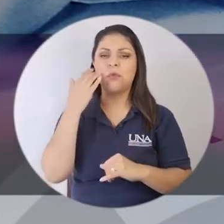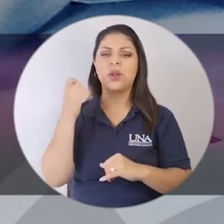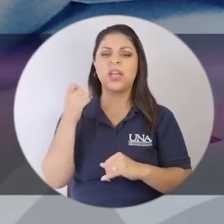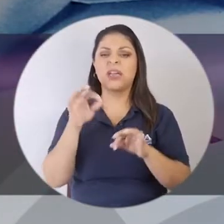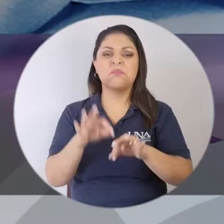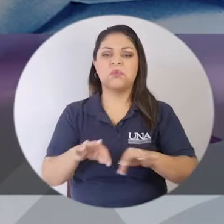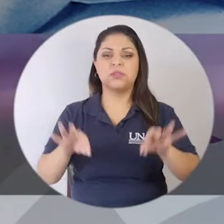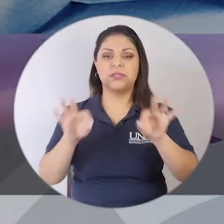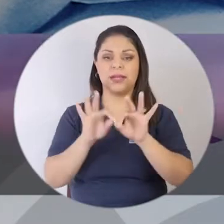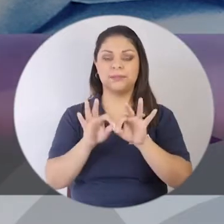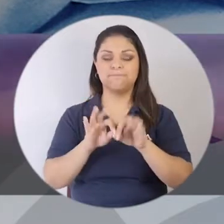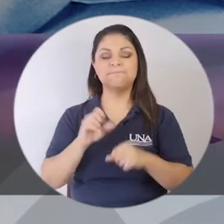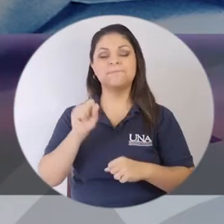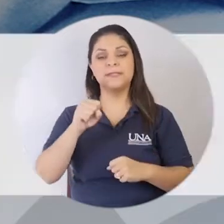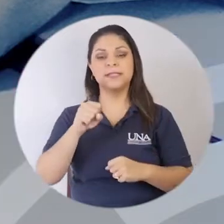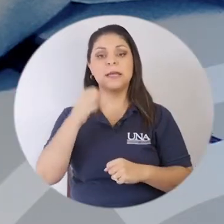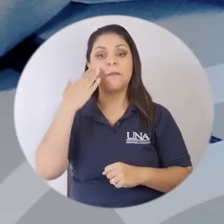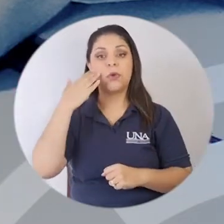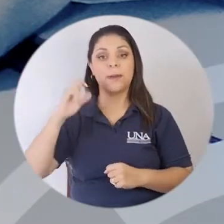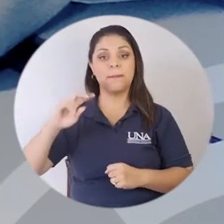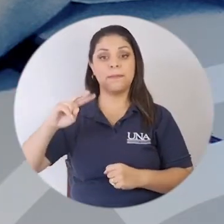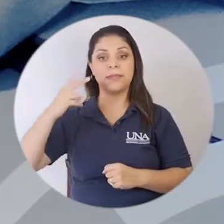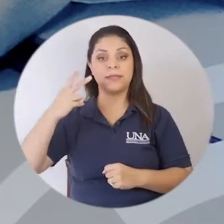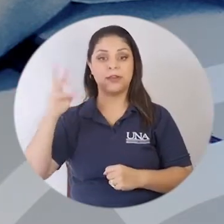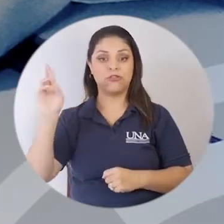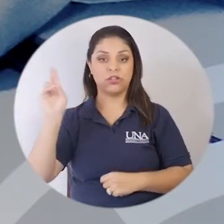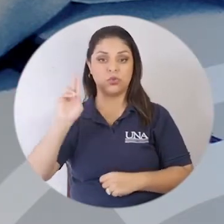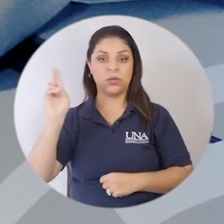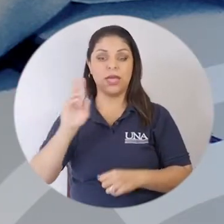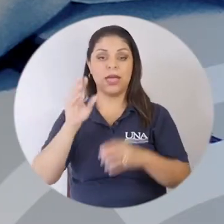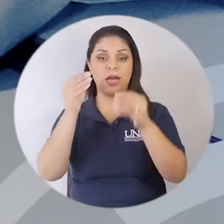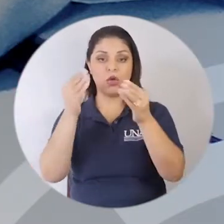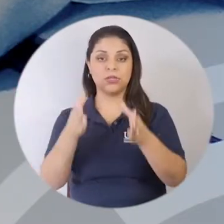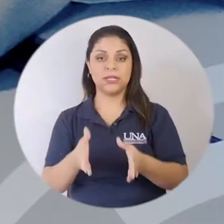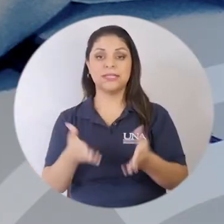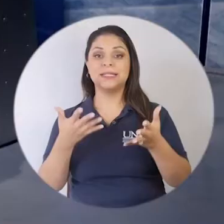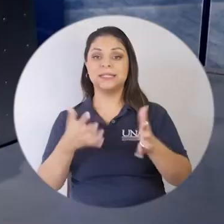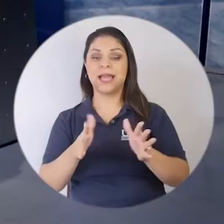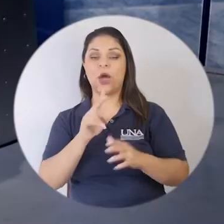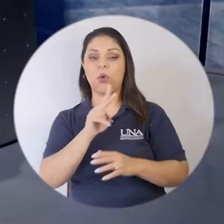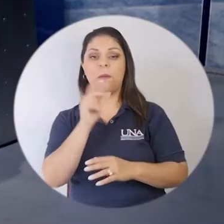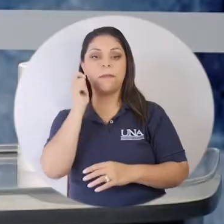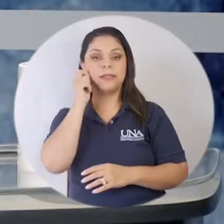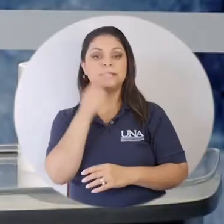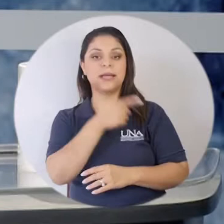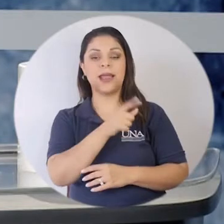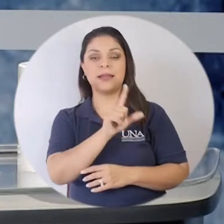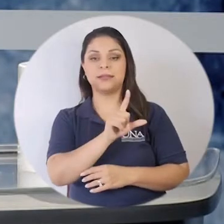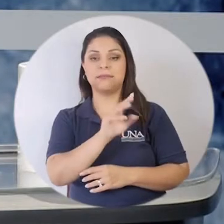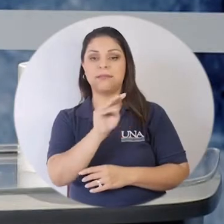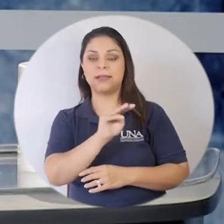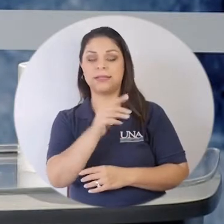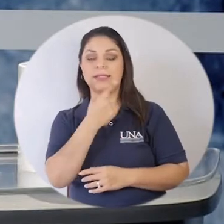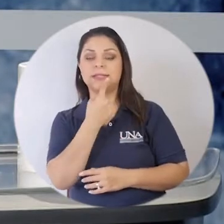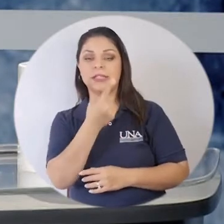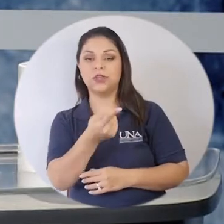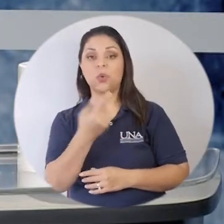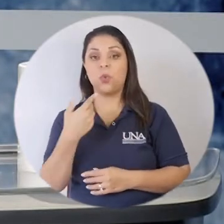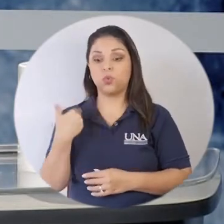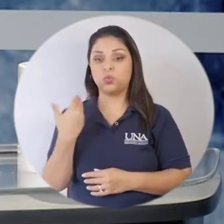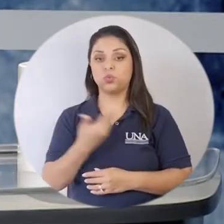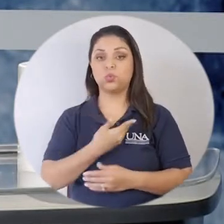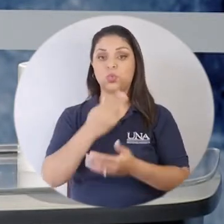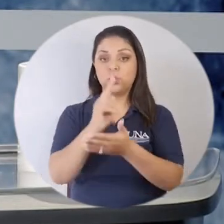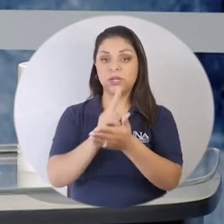Sí, al menos desde la Vicerrectoría de Docencia, ¿verdad?, ya la compañera Lisette Martínez lo mencionaba, como